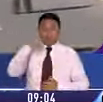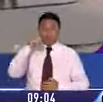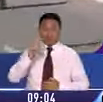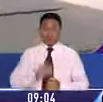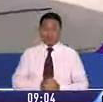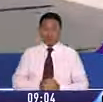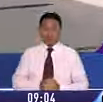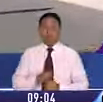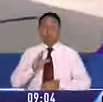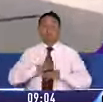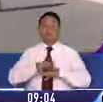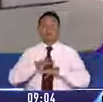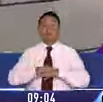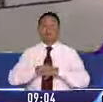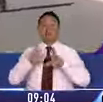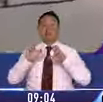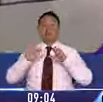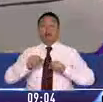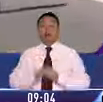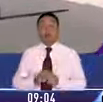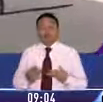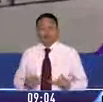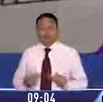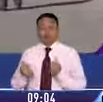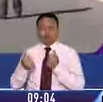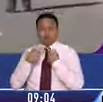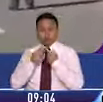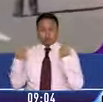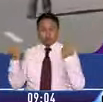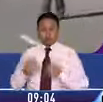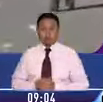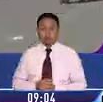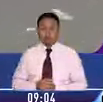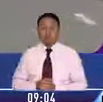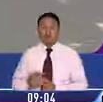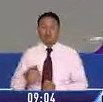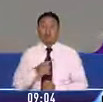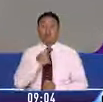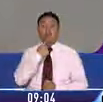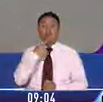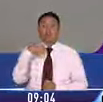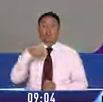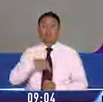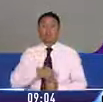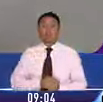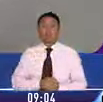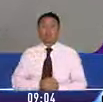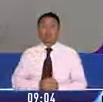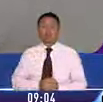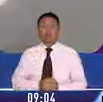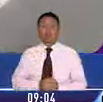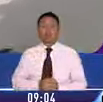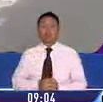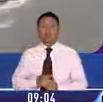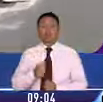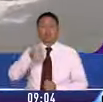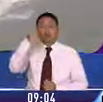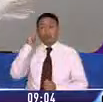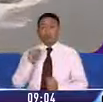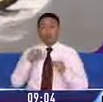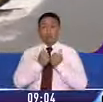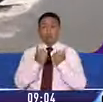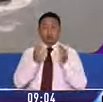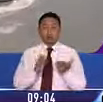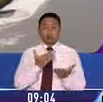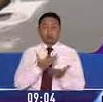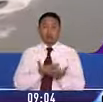Lasso por un presunto delito de peculado, según lo que han mencionado y según los alegatos que han presentado el día de ayer, que